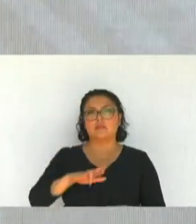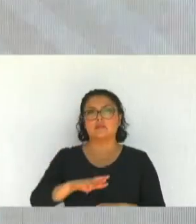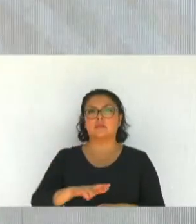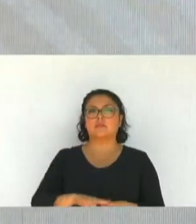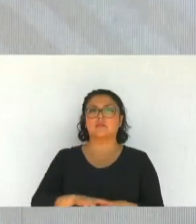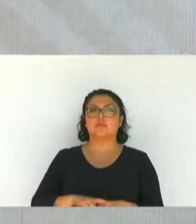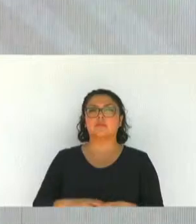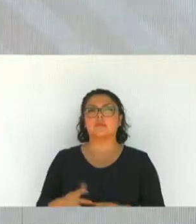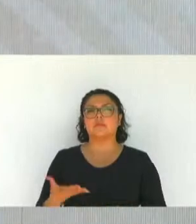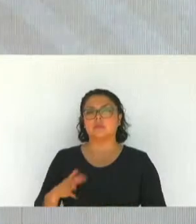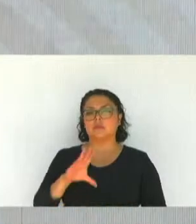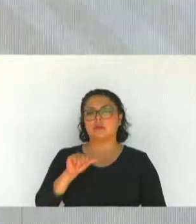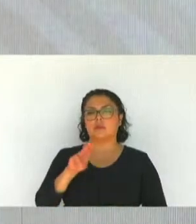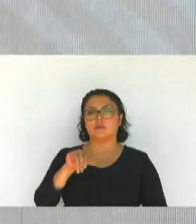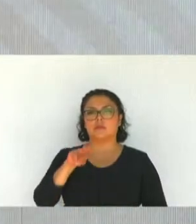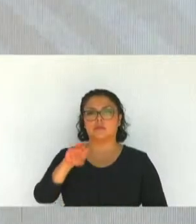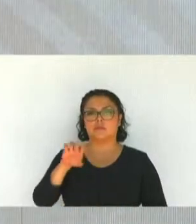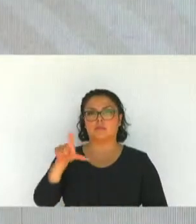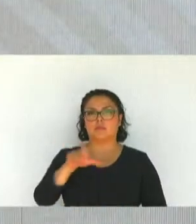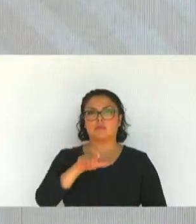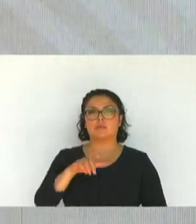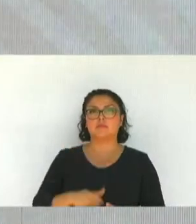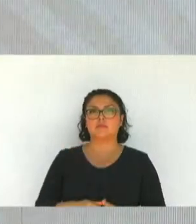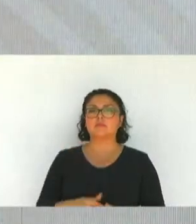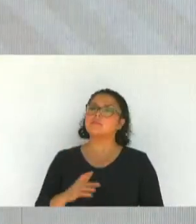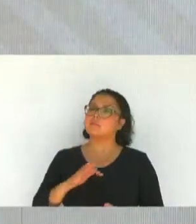directiva y apreciable Jaime Gutiérrez.